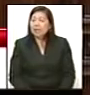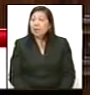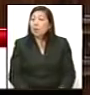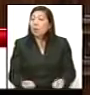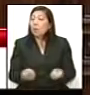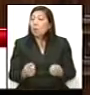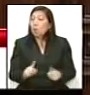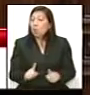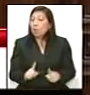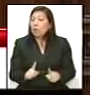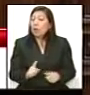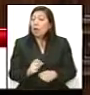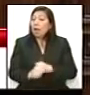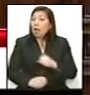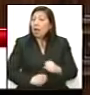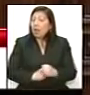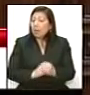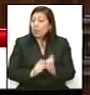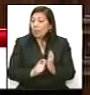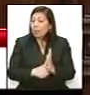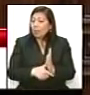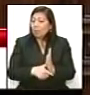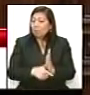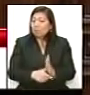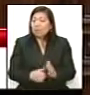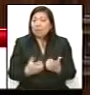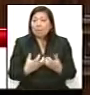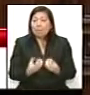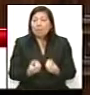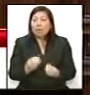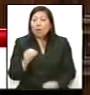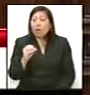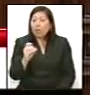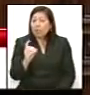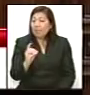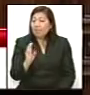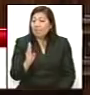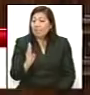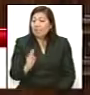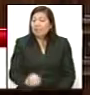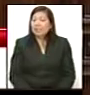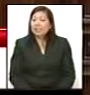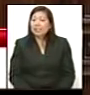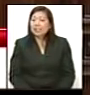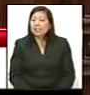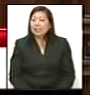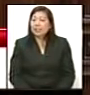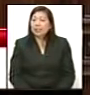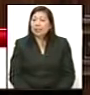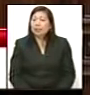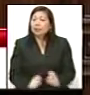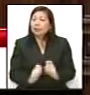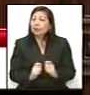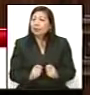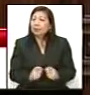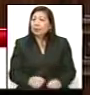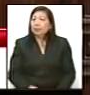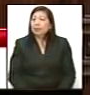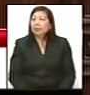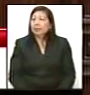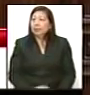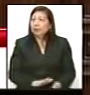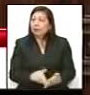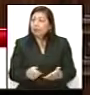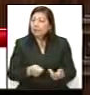Cuando, años después, empresas como Odebrecht y otras empiezan a darse cuenta que